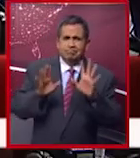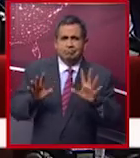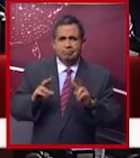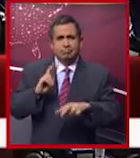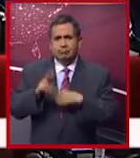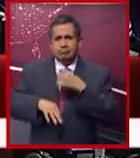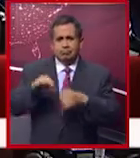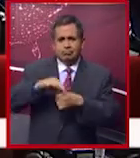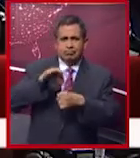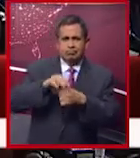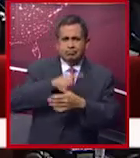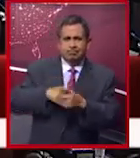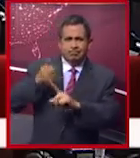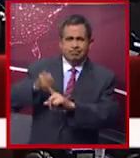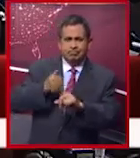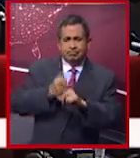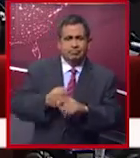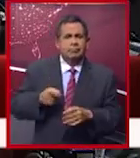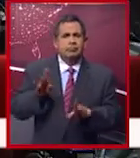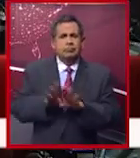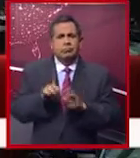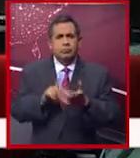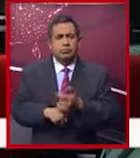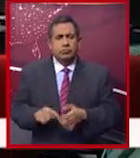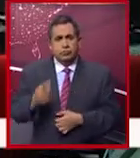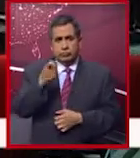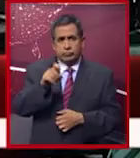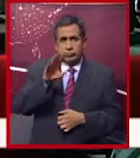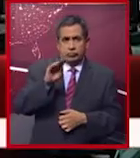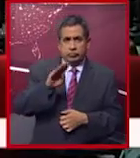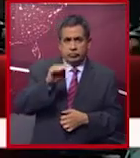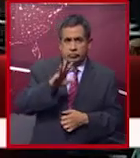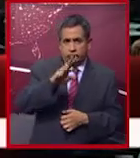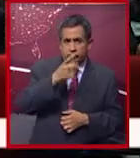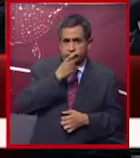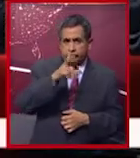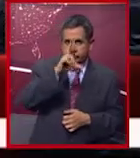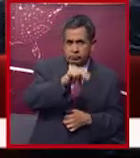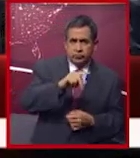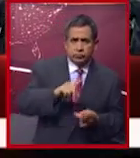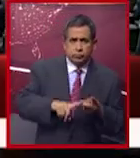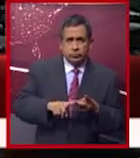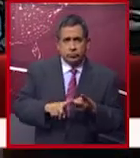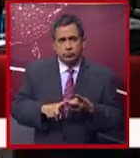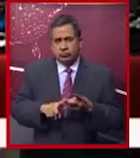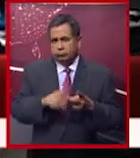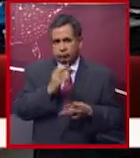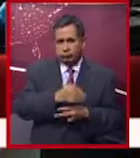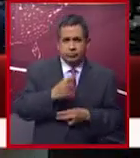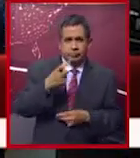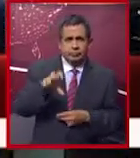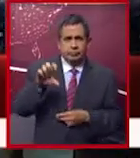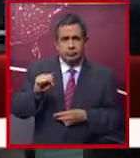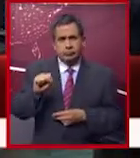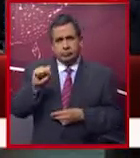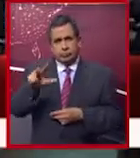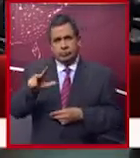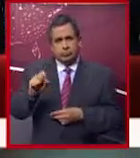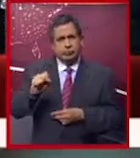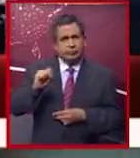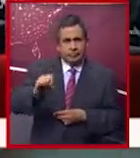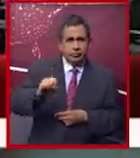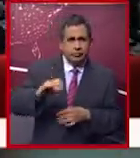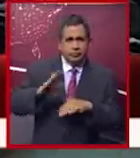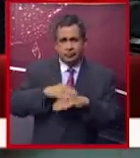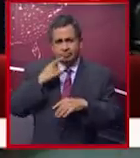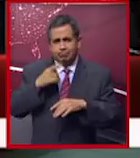a la votación nominal, cuyo resultado fue el siguiente: 194 sufragios en contra de aceptarlas y 168 a favor, por